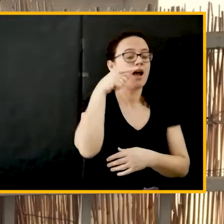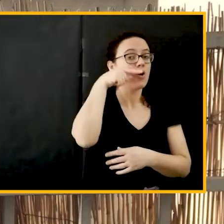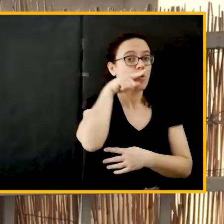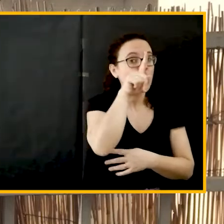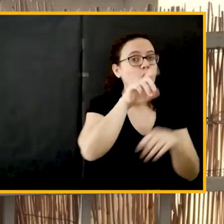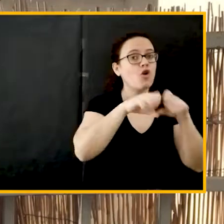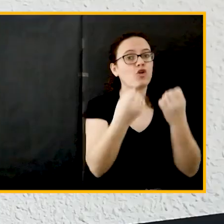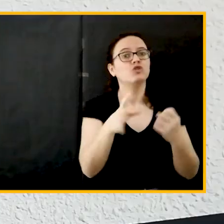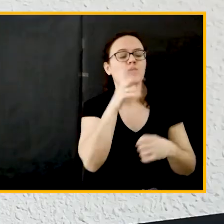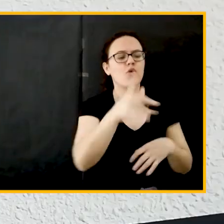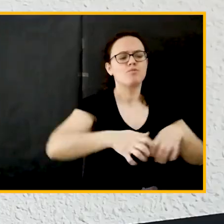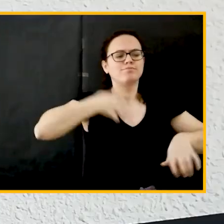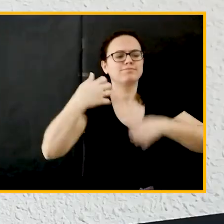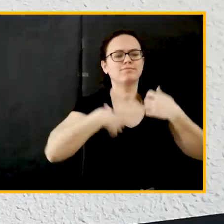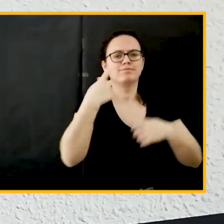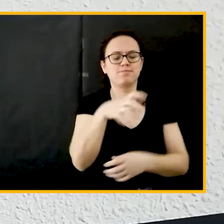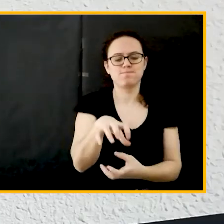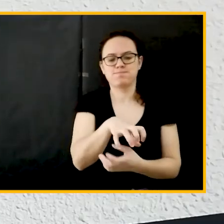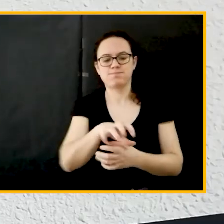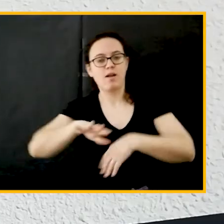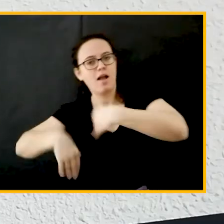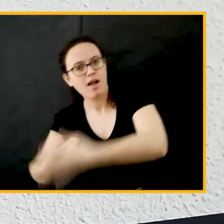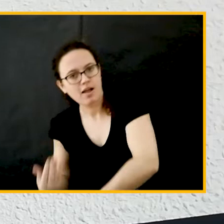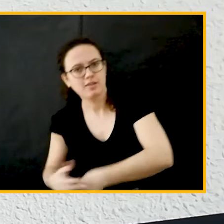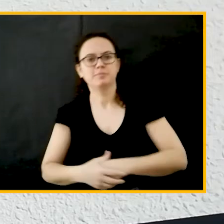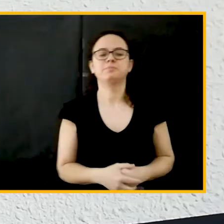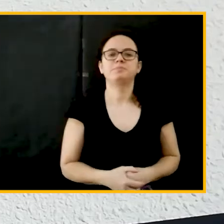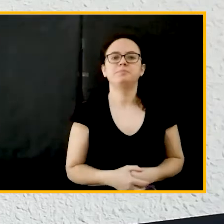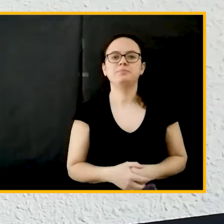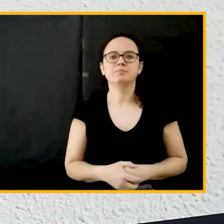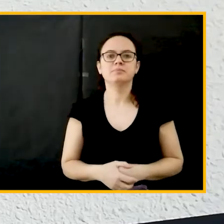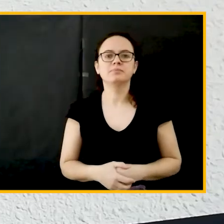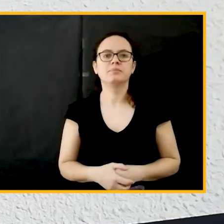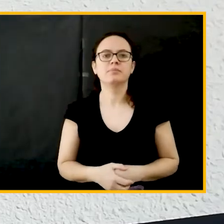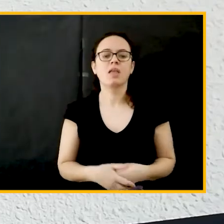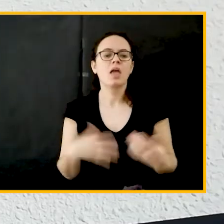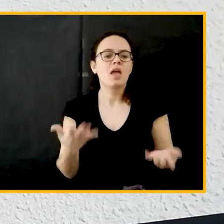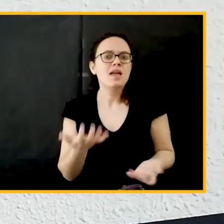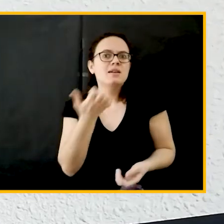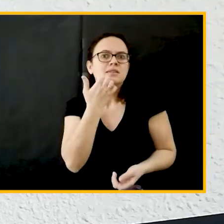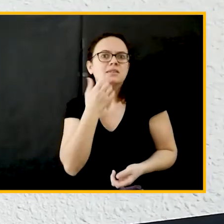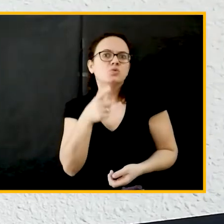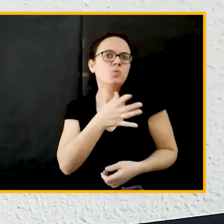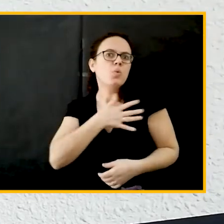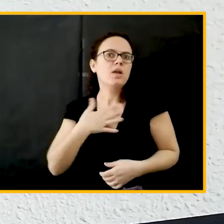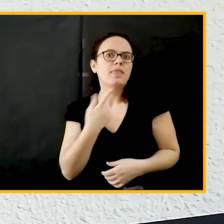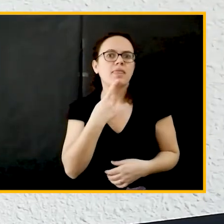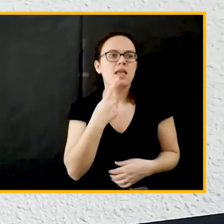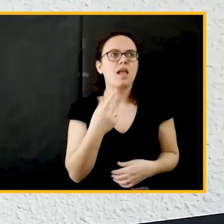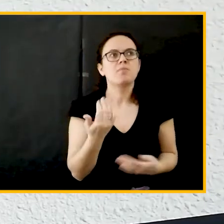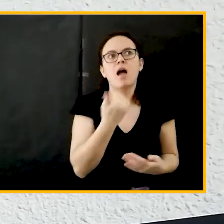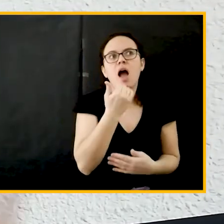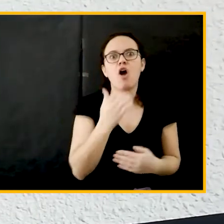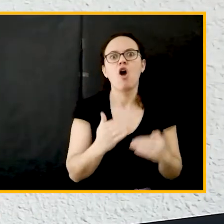Namaste. ¿Y cómo decir cuando quieres decir que algo es más que alto? Muy alto. Cuando algo